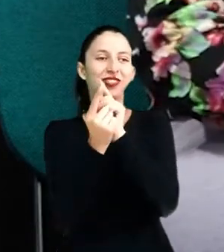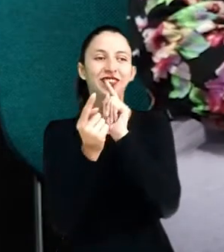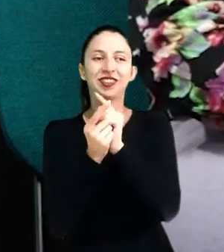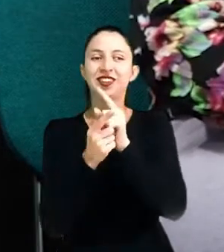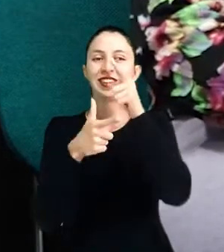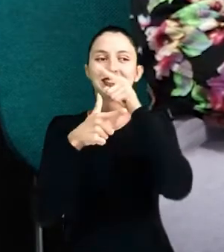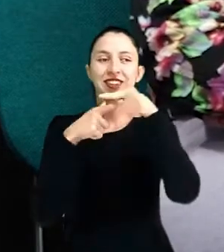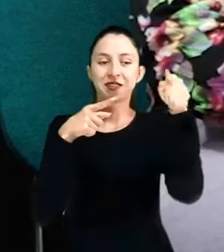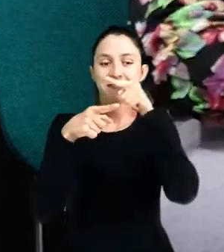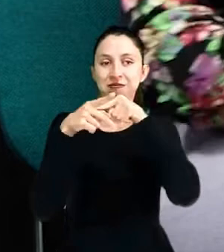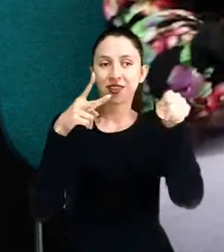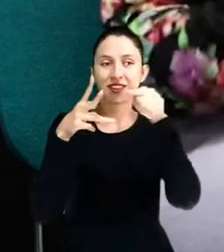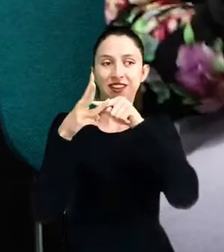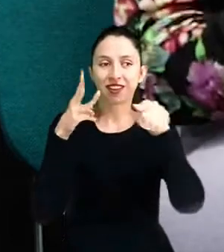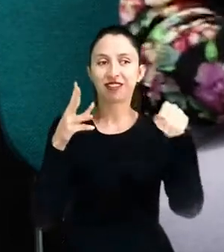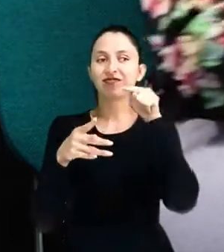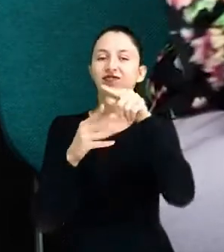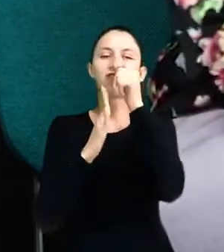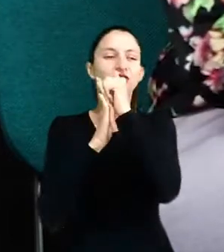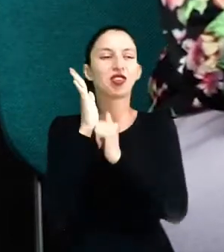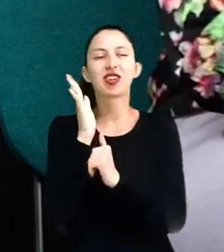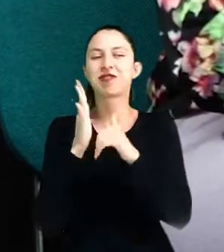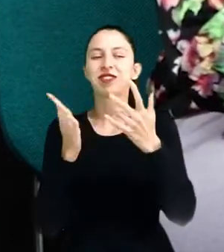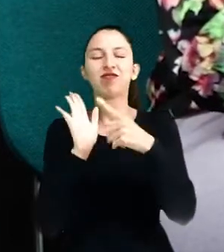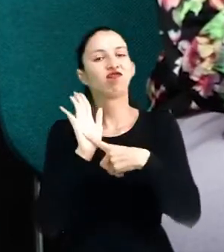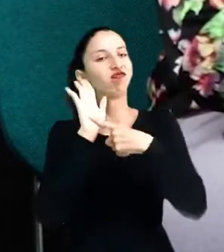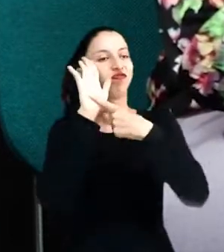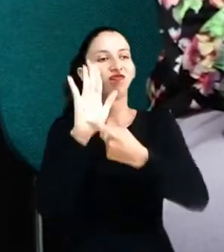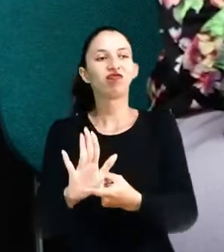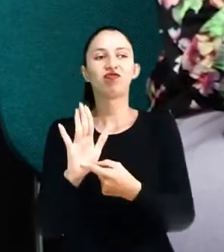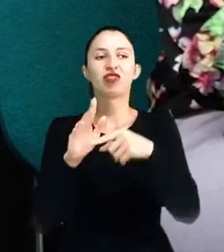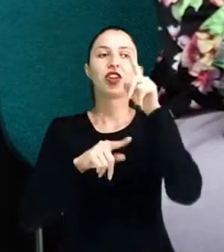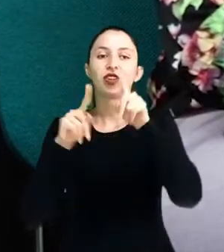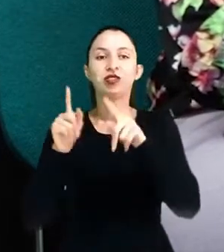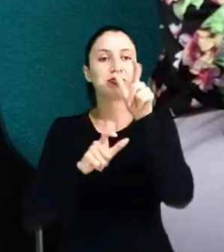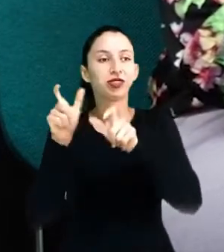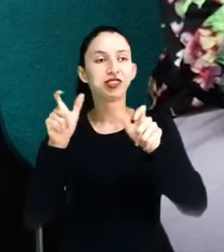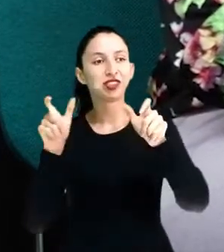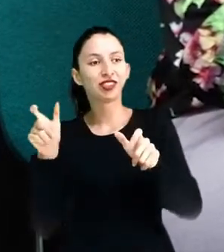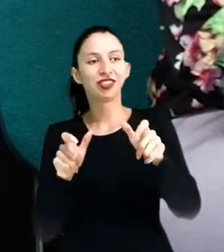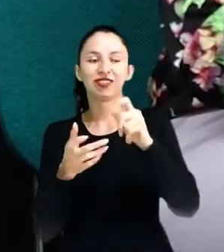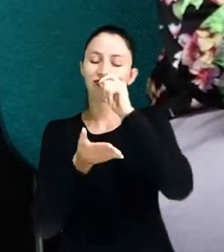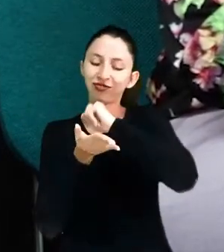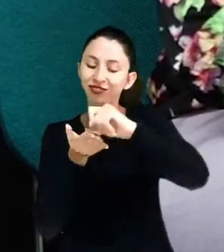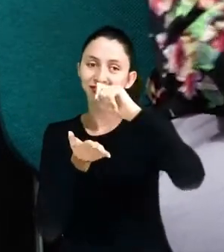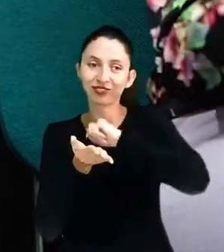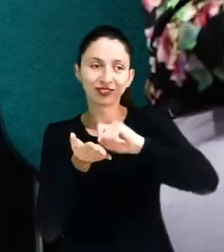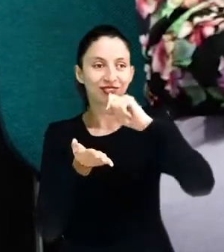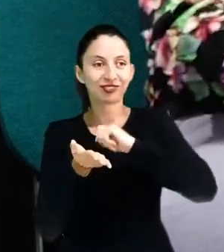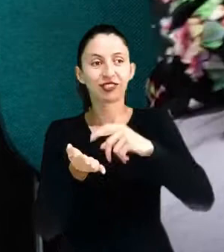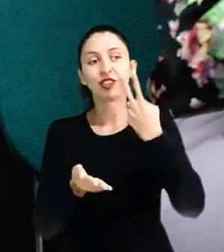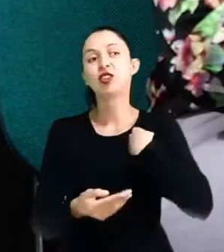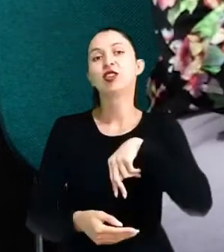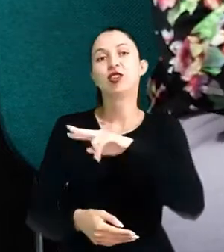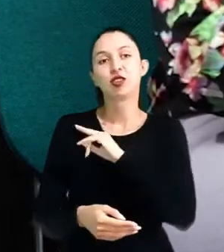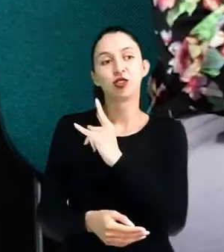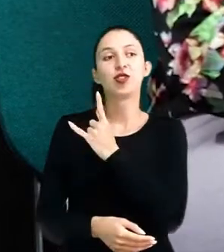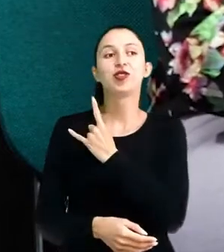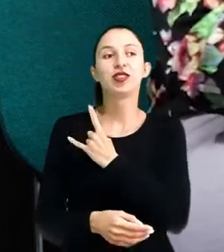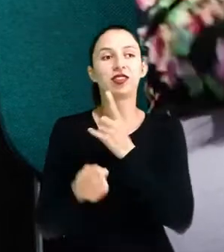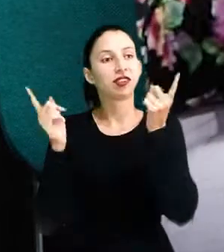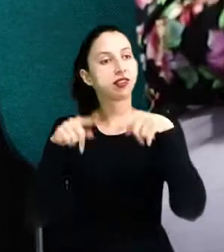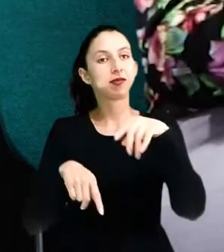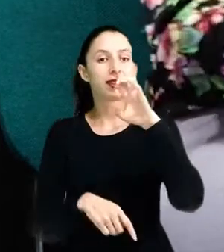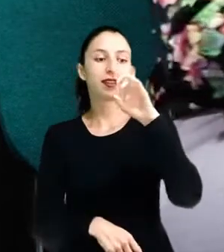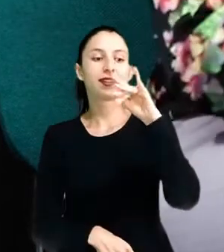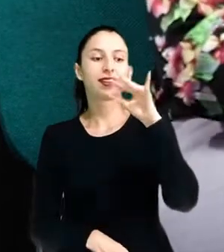semanalmente en este programa que busca exaltar la labor de todos aquellos escritores que integran nuestra universidad y, por supuesto, nuestra